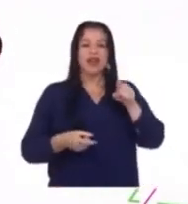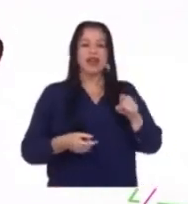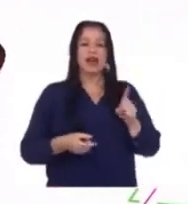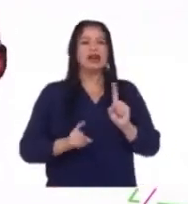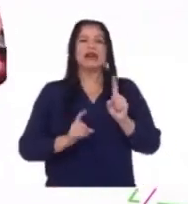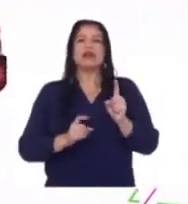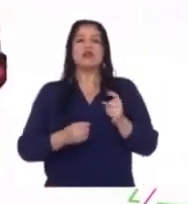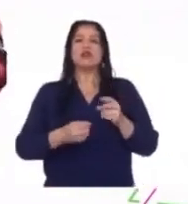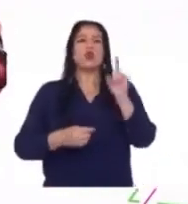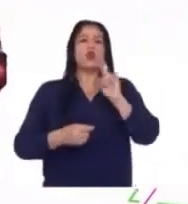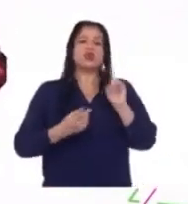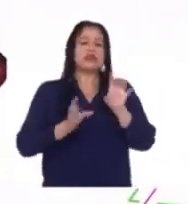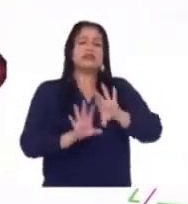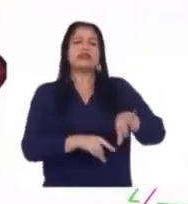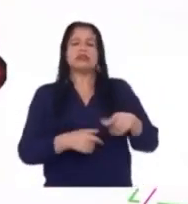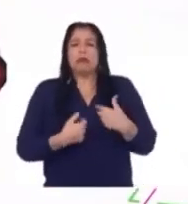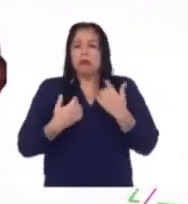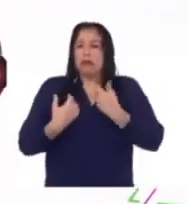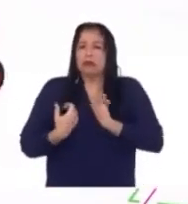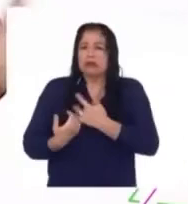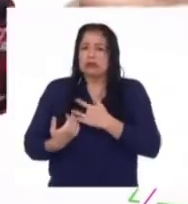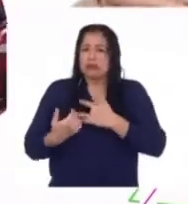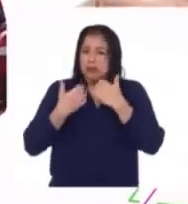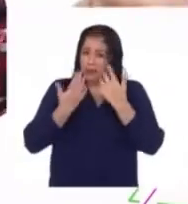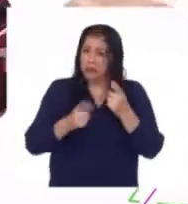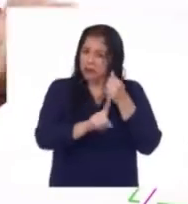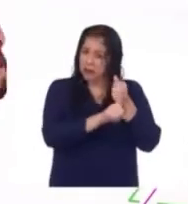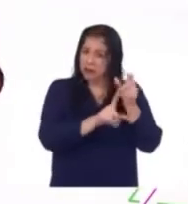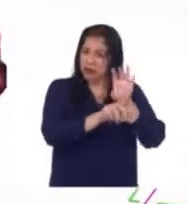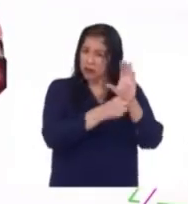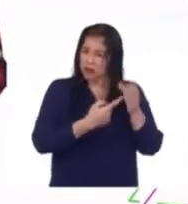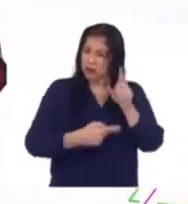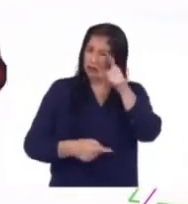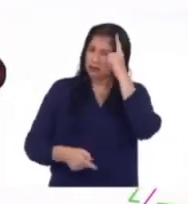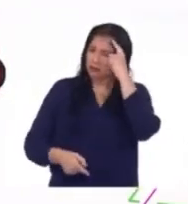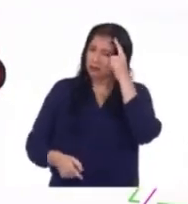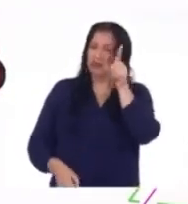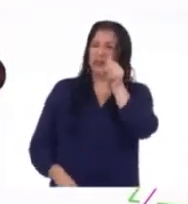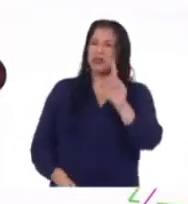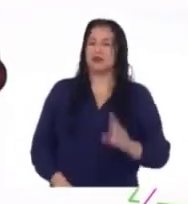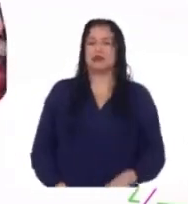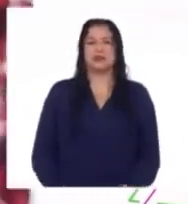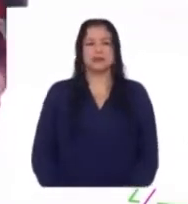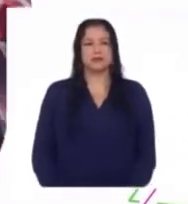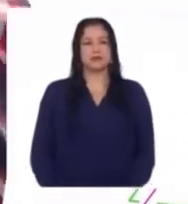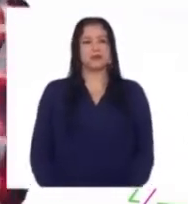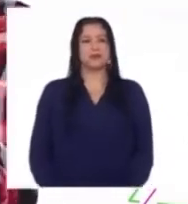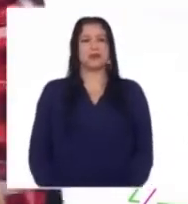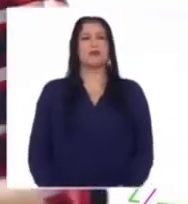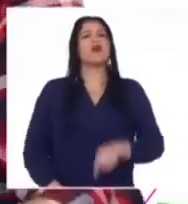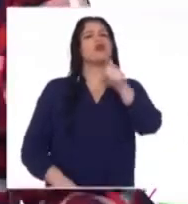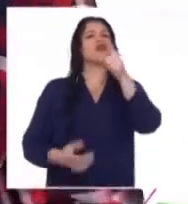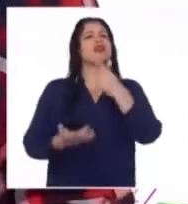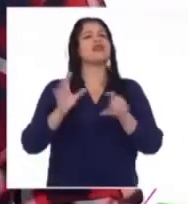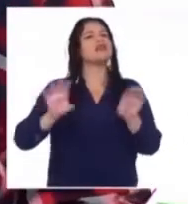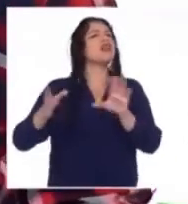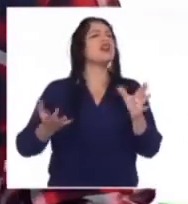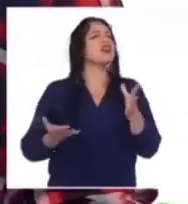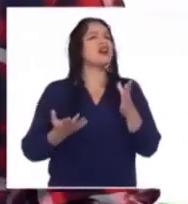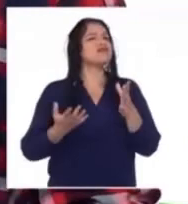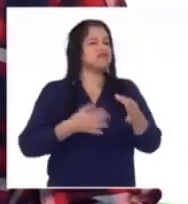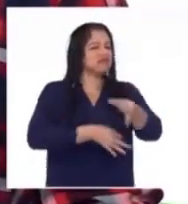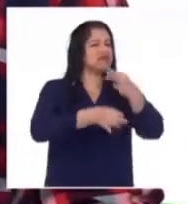la vestimenta propia de su cultura? ¿Qué piensan ustedes? ¿Qué harían ustedes en su